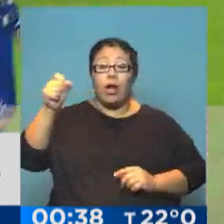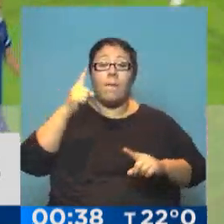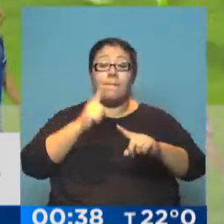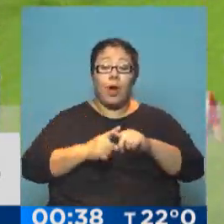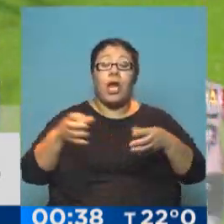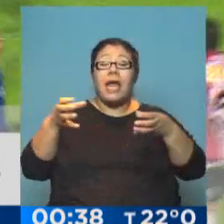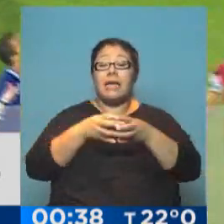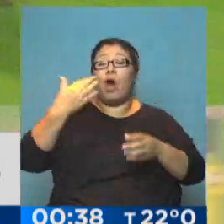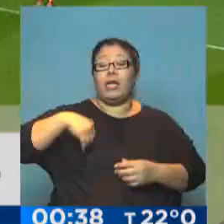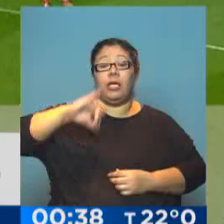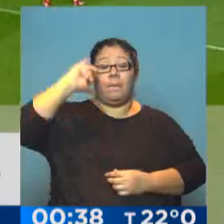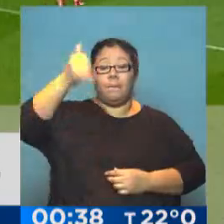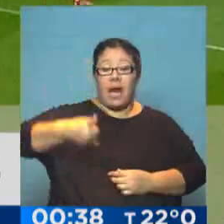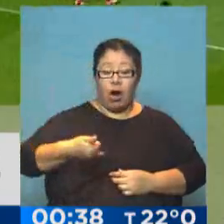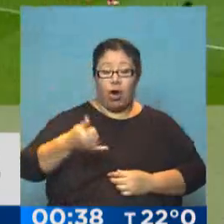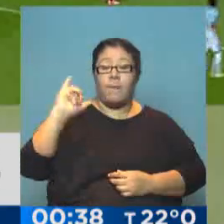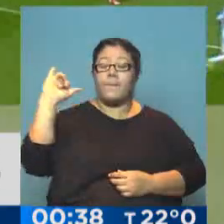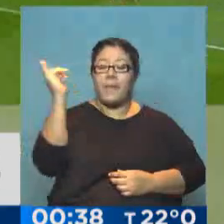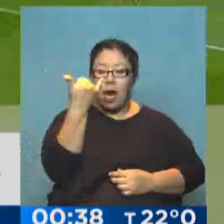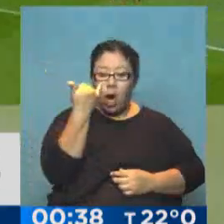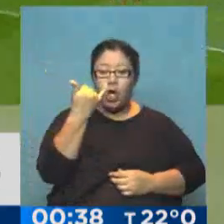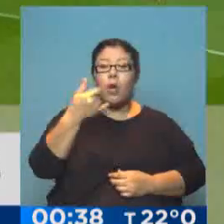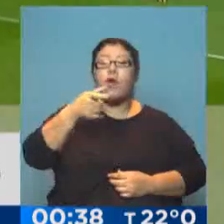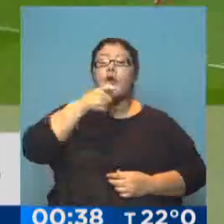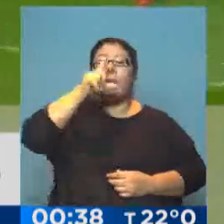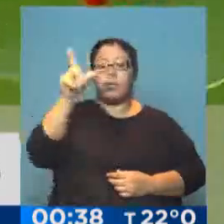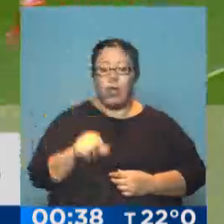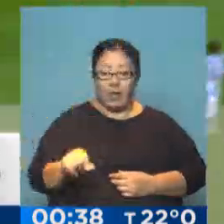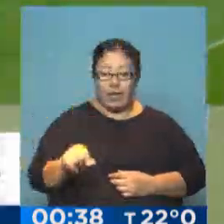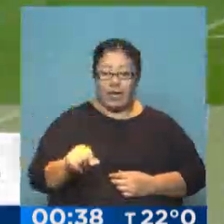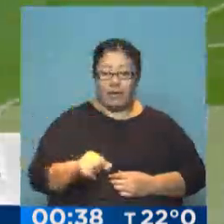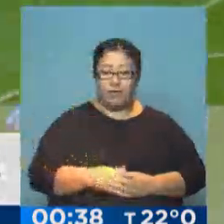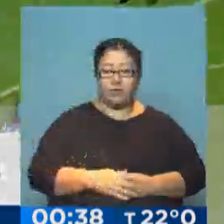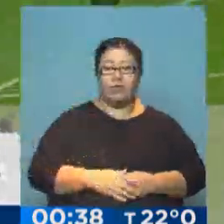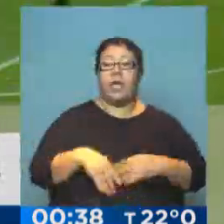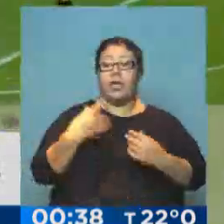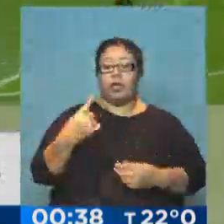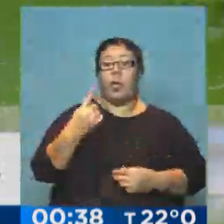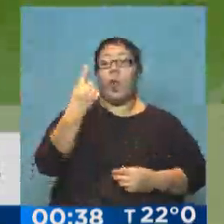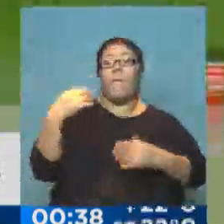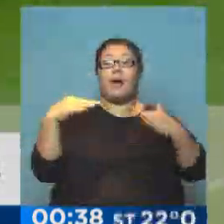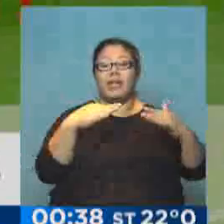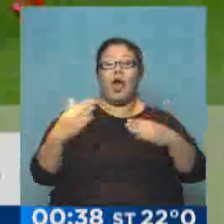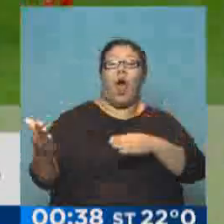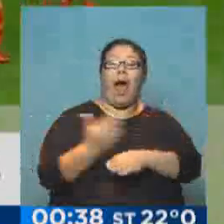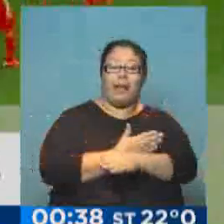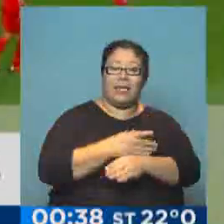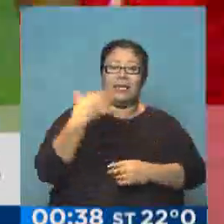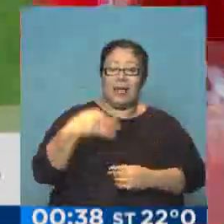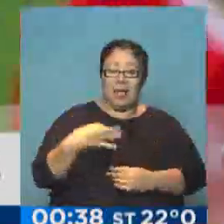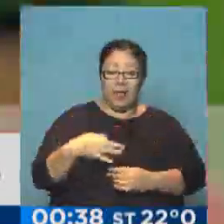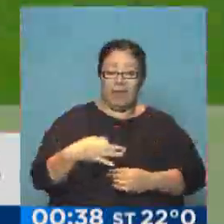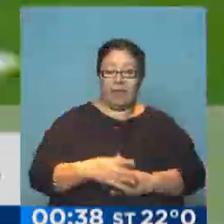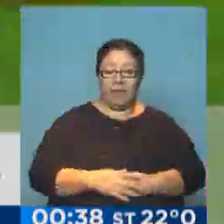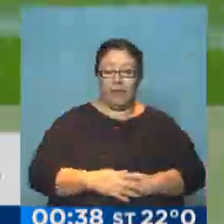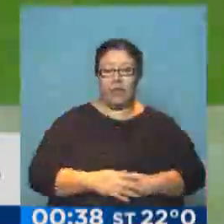equipo argentino posicionado en la Copa Sudamericana. Es decir, ellos tienen que jugar un partido antes del resto que se clasificaron directamente por